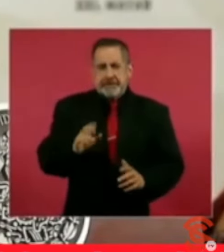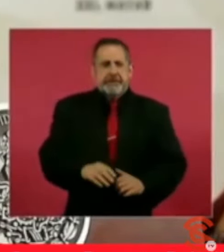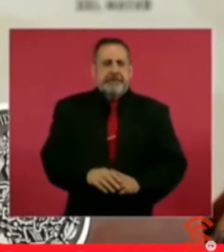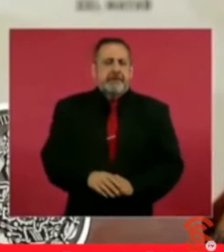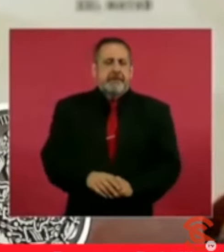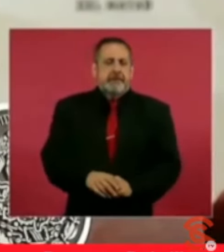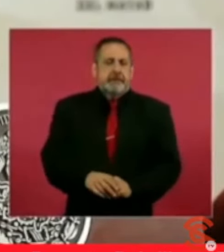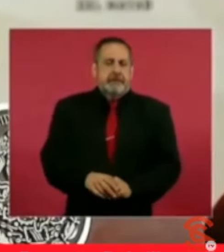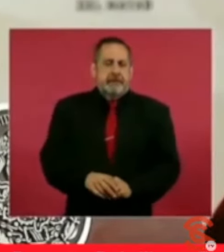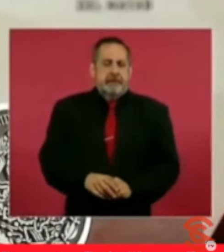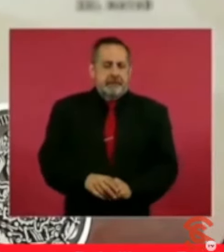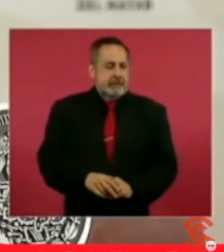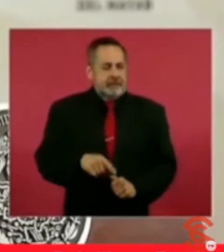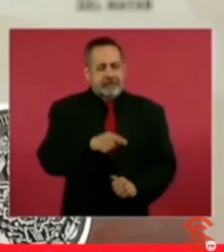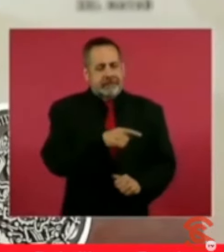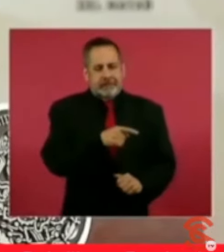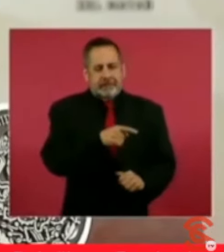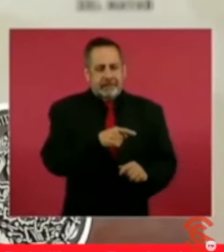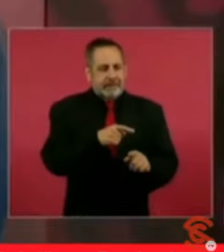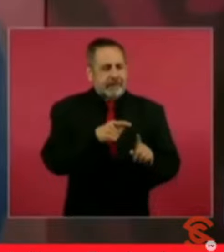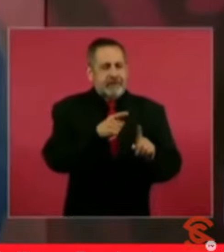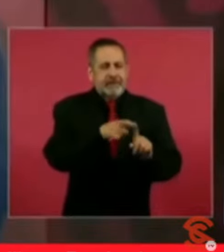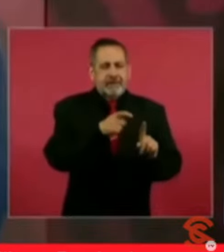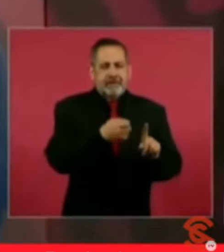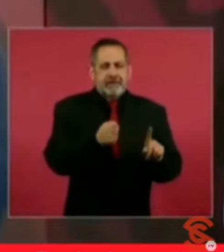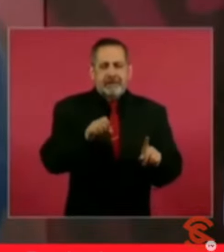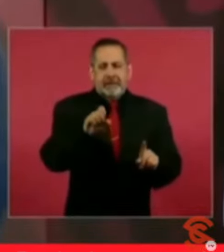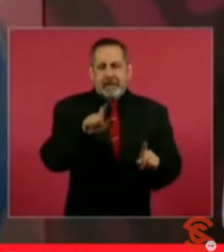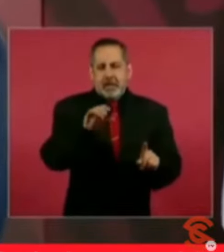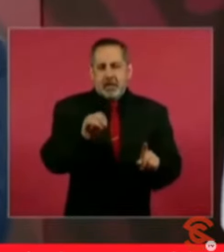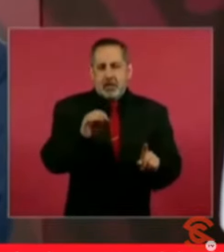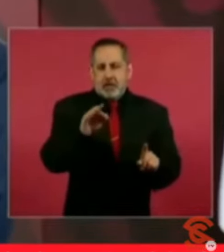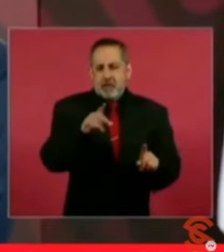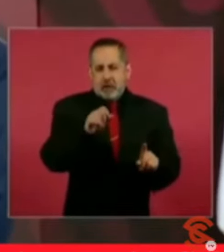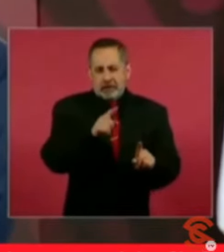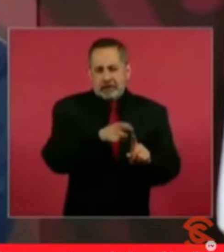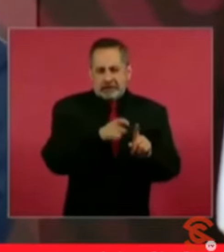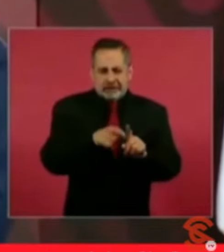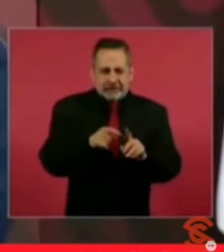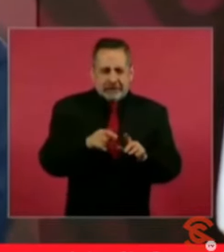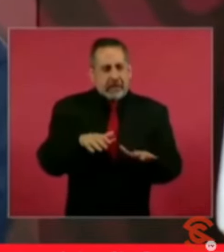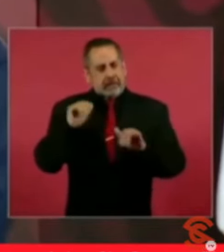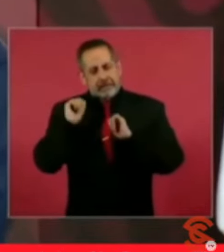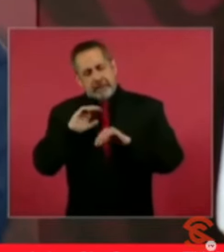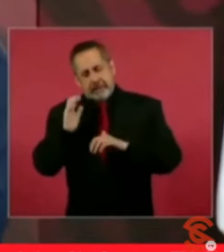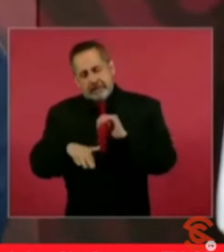El gran caricaturista Helio Flores, que ya se retiró, pero como que